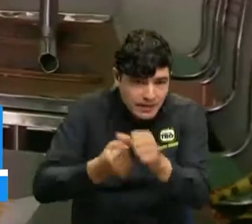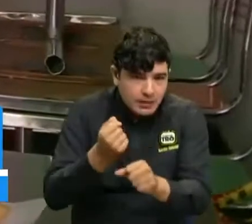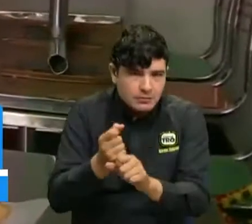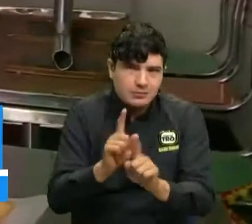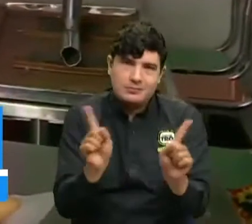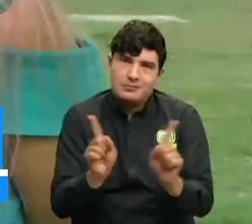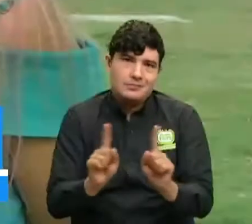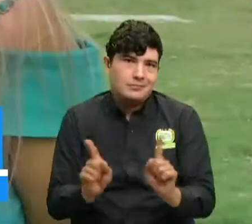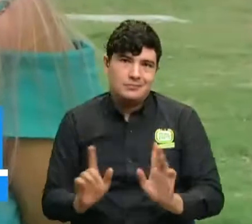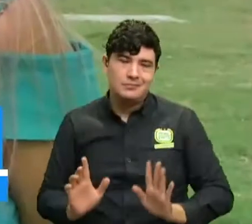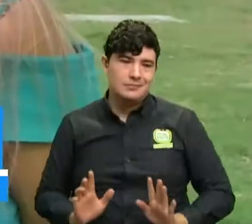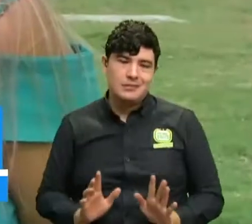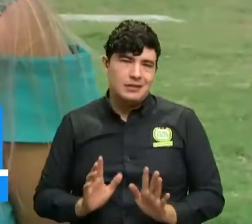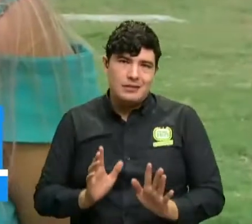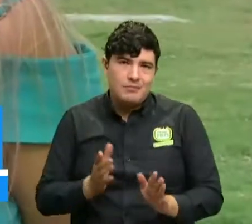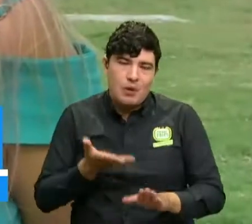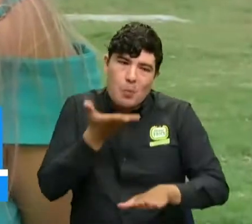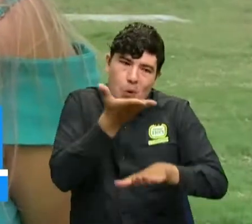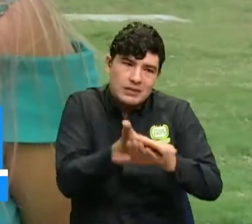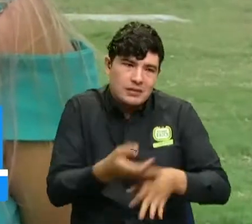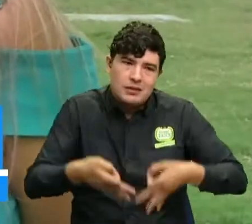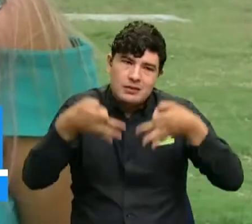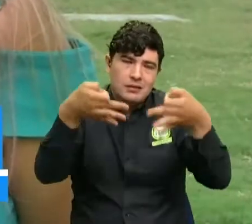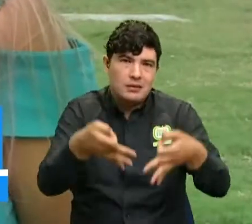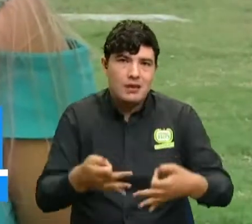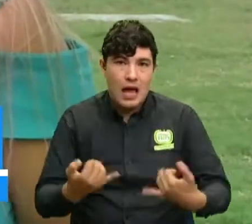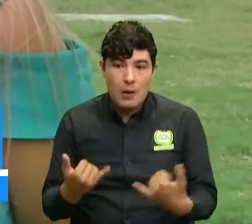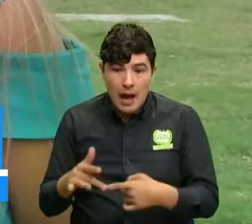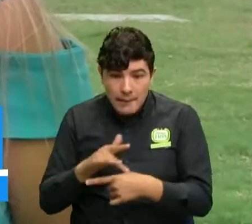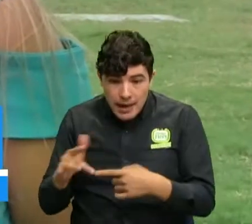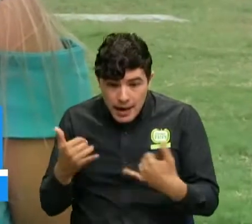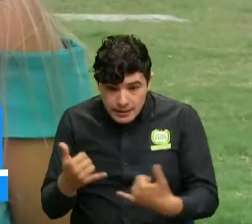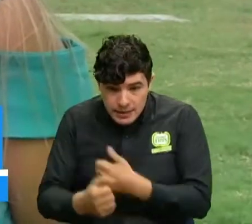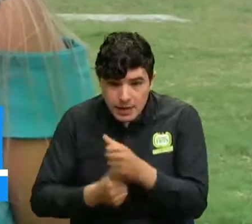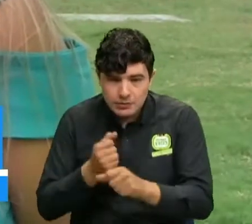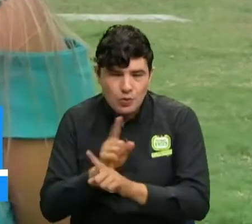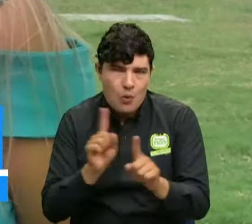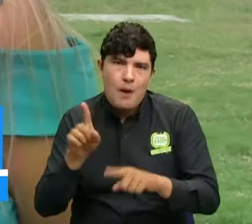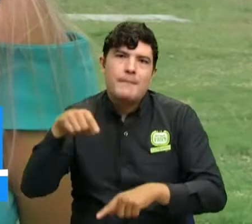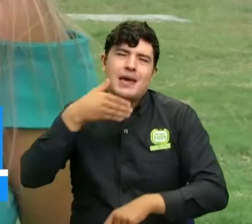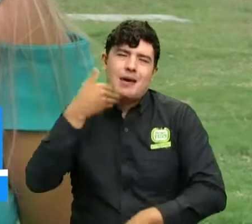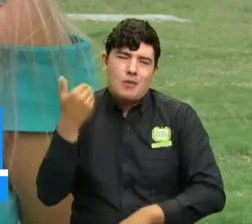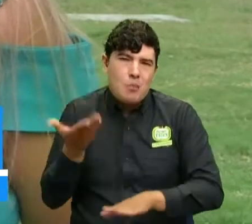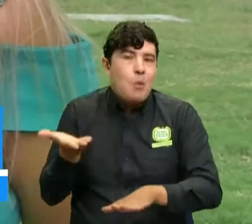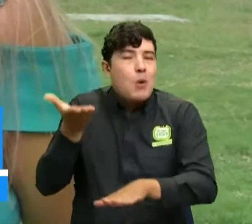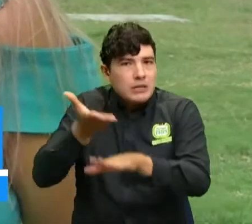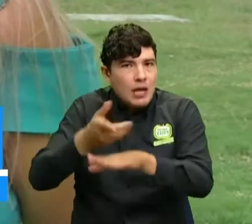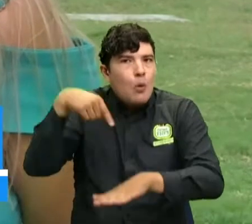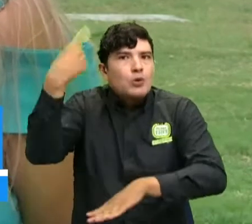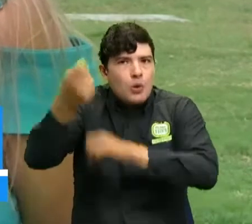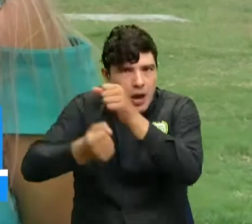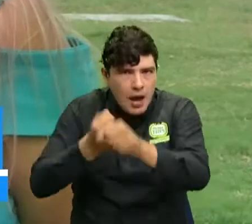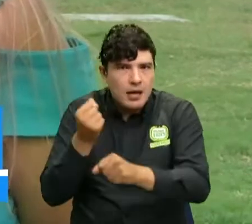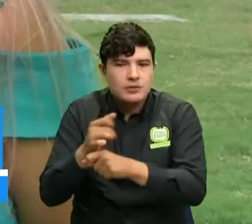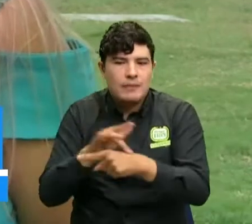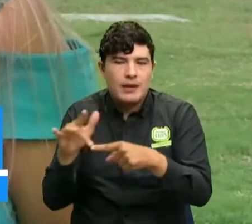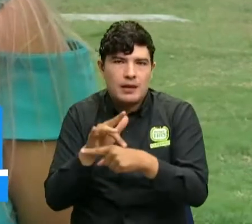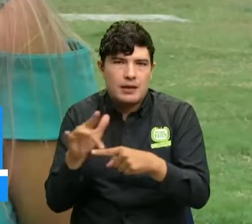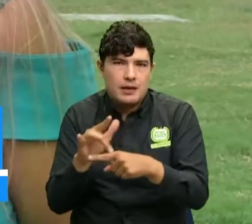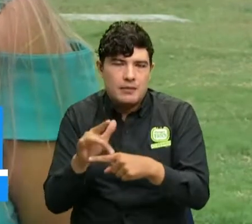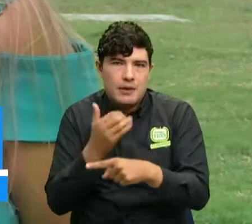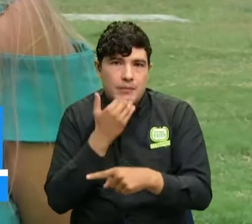se implemente a partir de este año, que se implemente a partir del año entrante, que no sean 4, sino